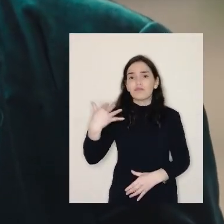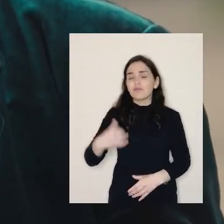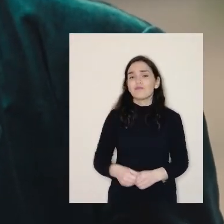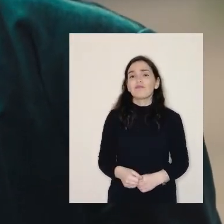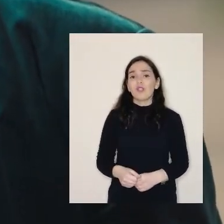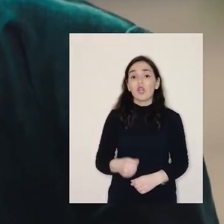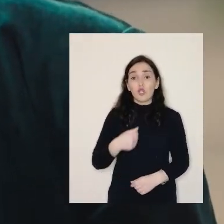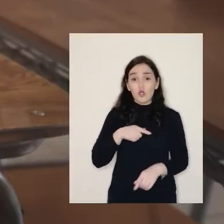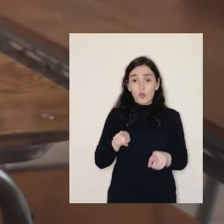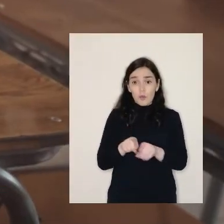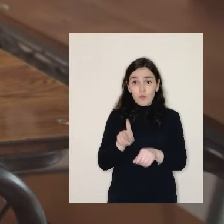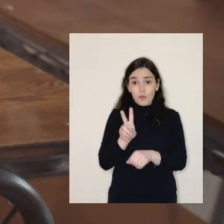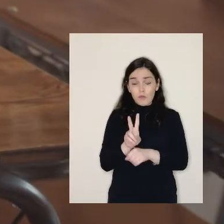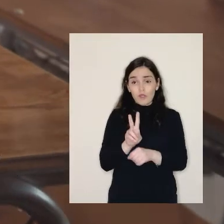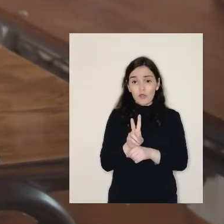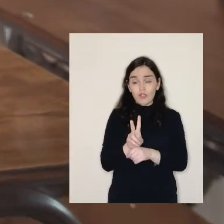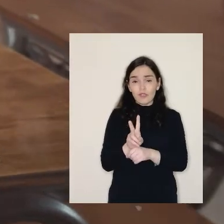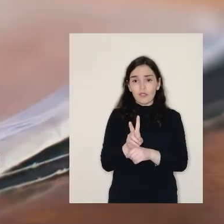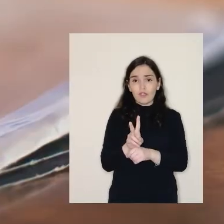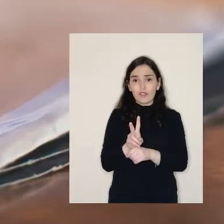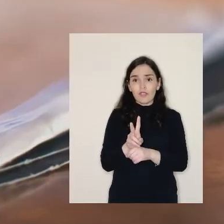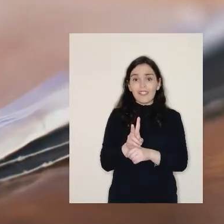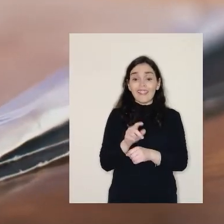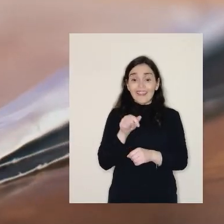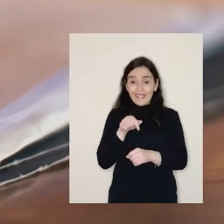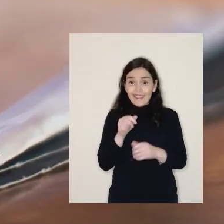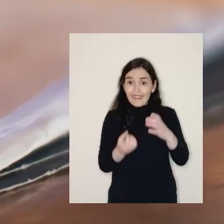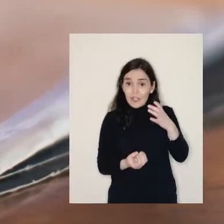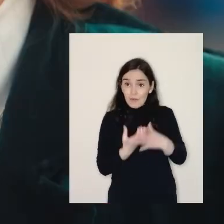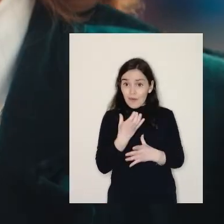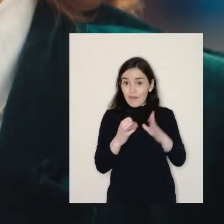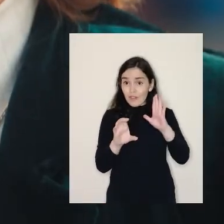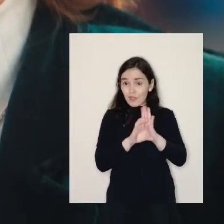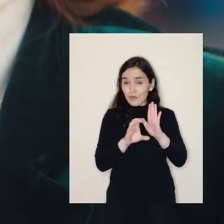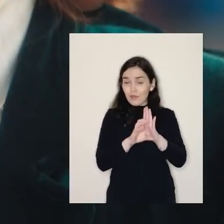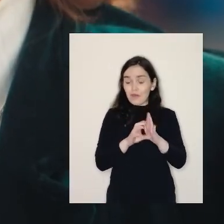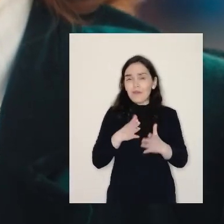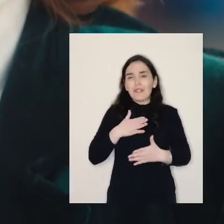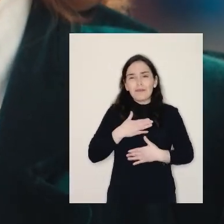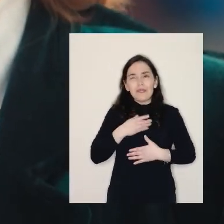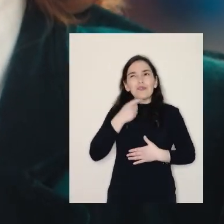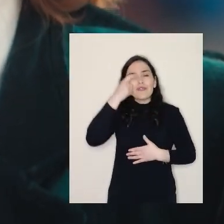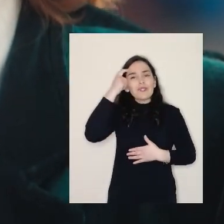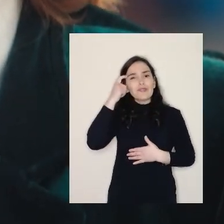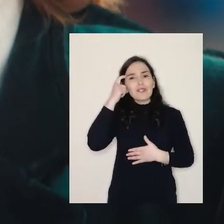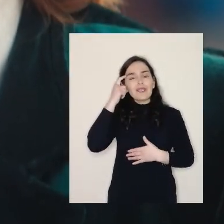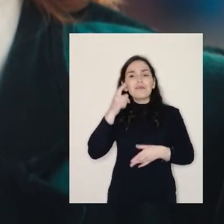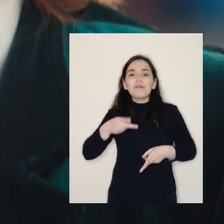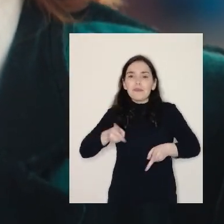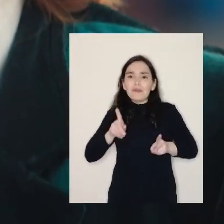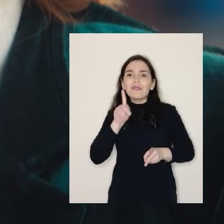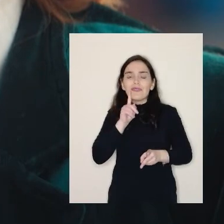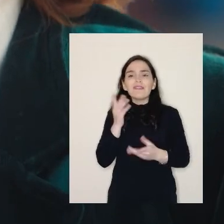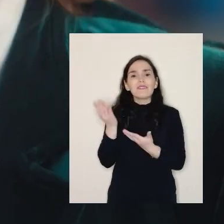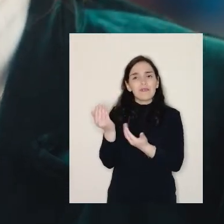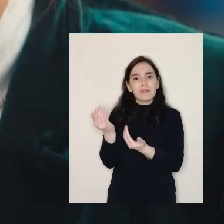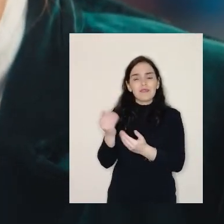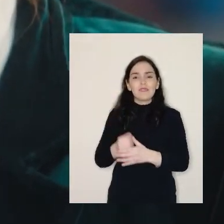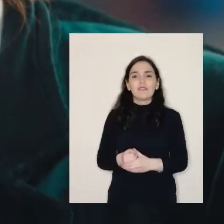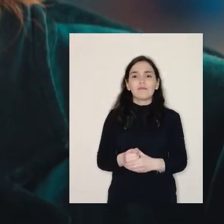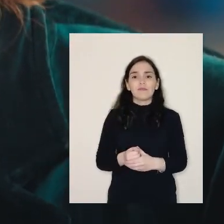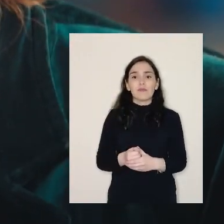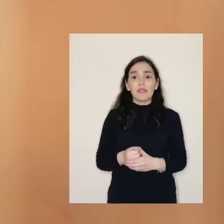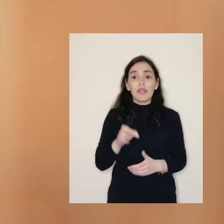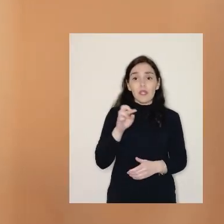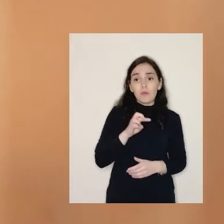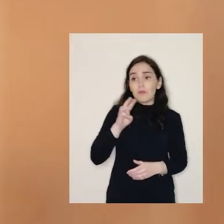fue tremenda. Como profesora, esta nueva constitución para mí abre una